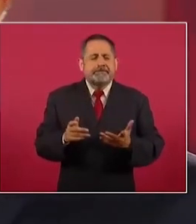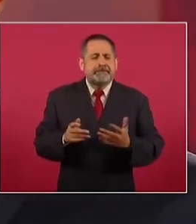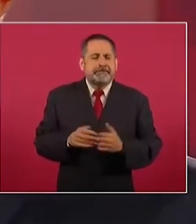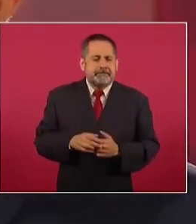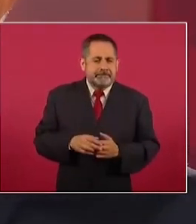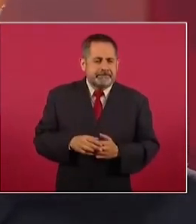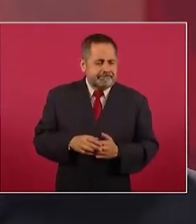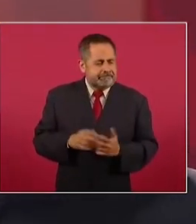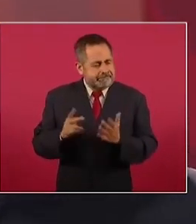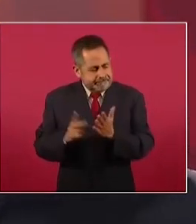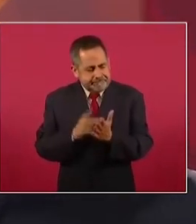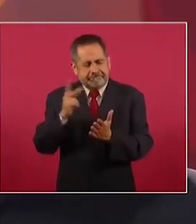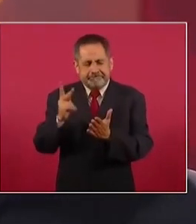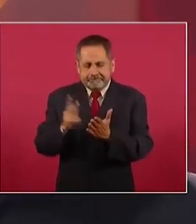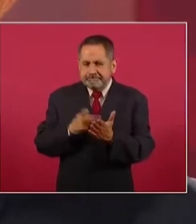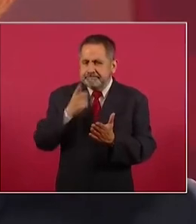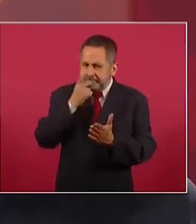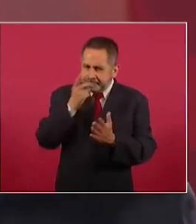hay que estar